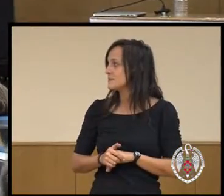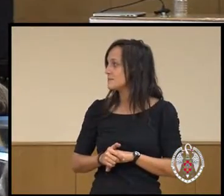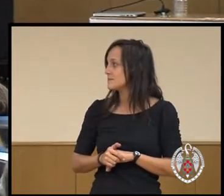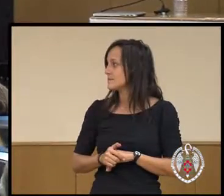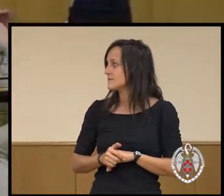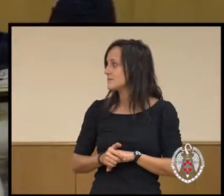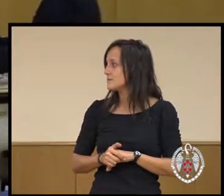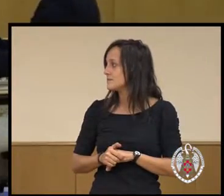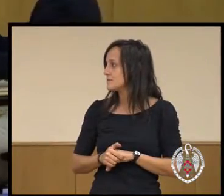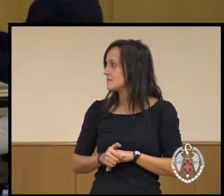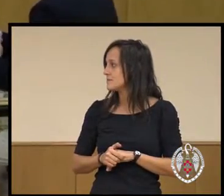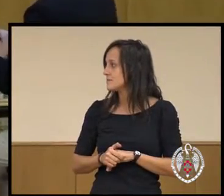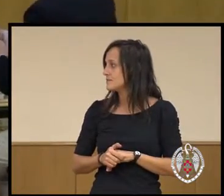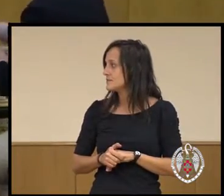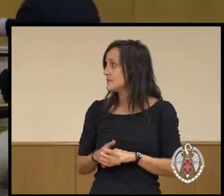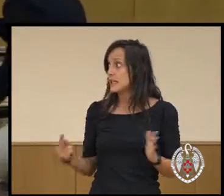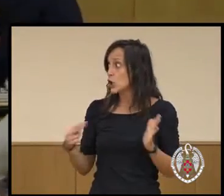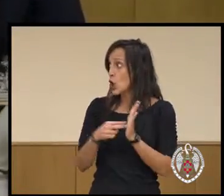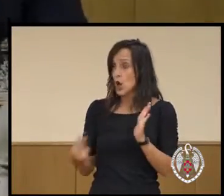¿Están todos los micrófonos conectados?